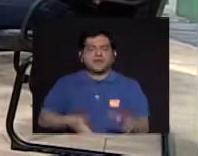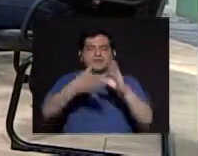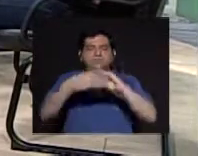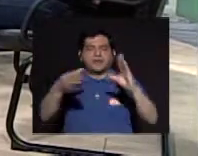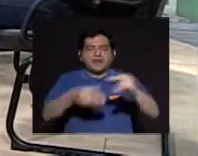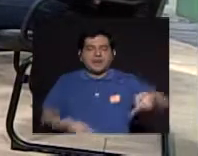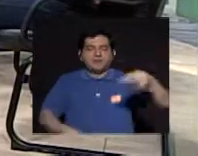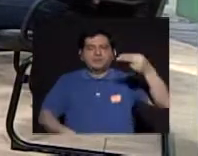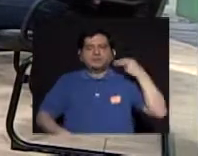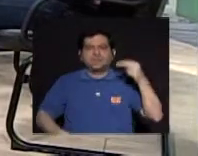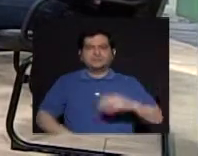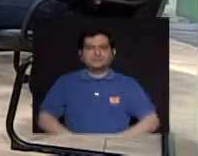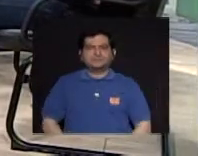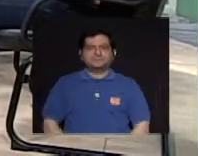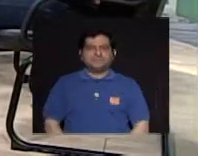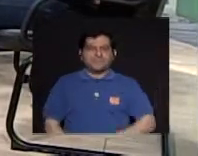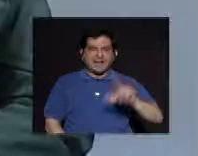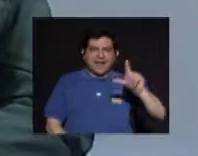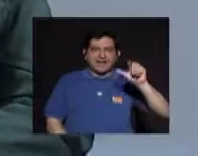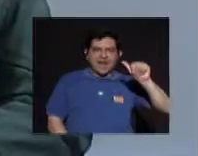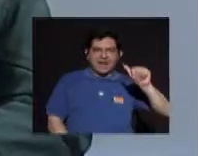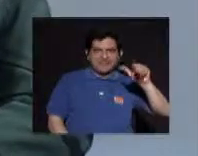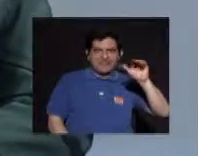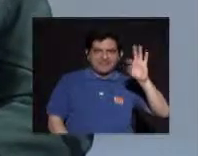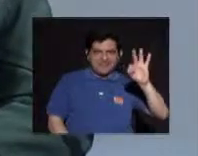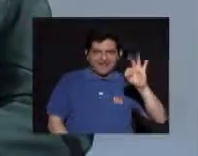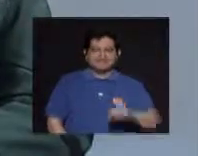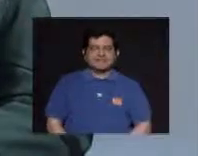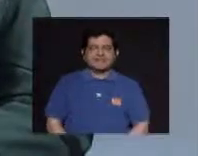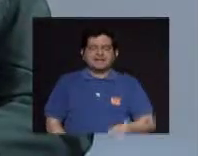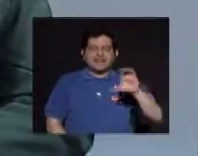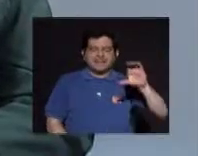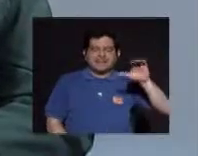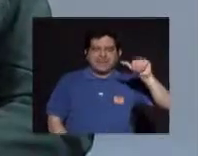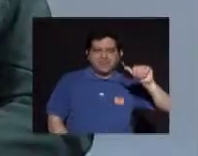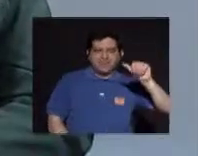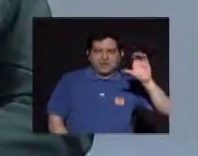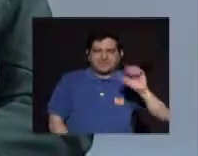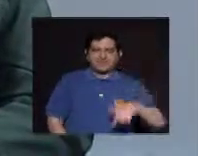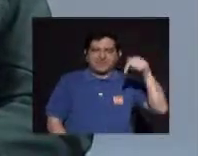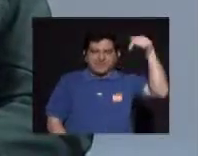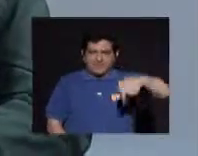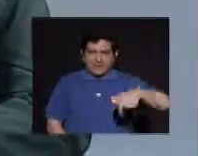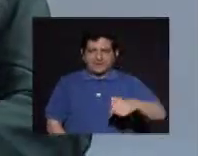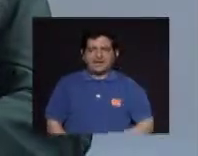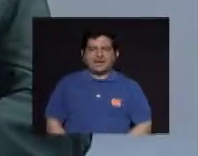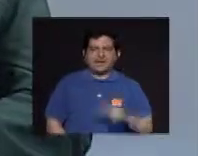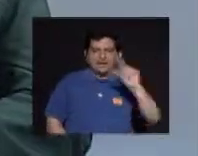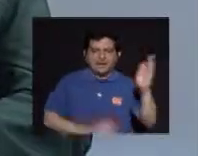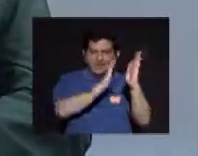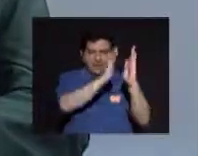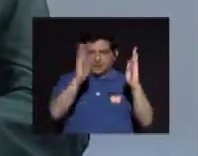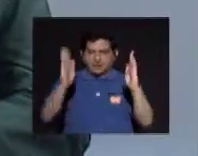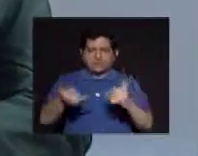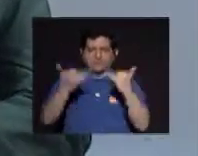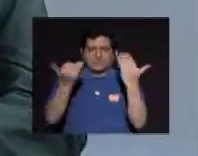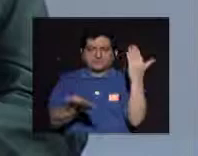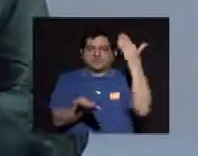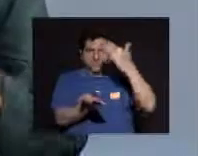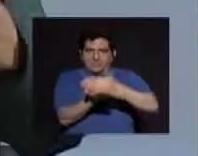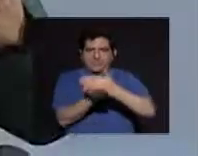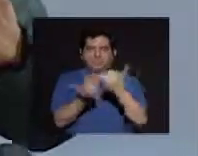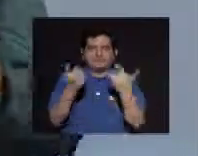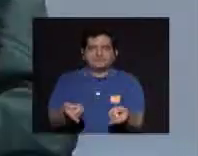decir algo, ¿no? Todo tiene que contar la historia también. Laura Ávila Taxan y Catalina Acuña Castillo están con nosotros en Lunes